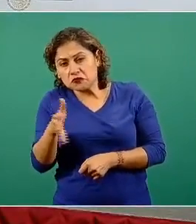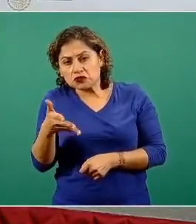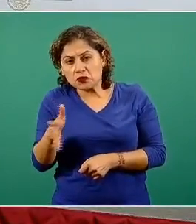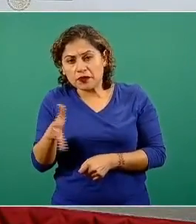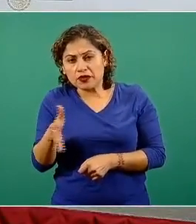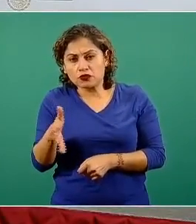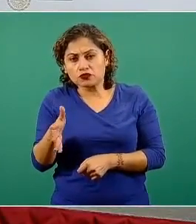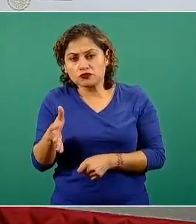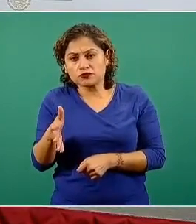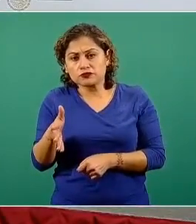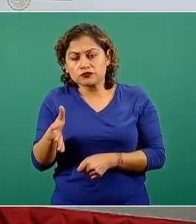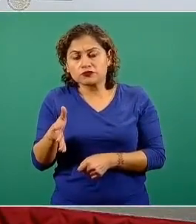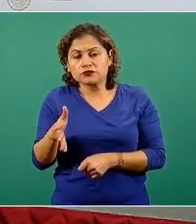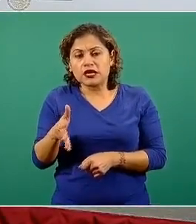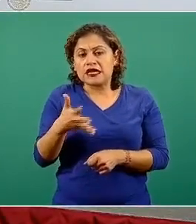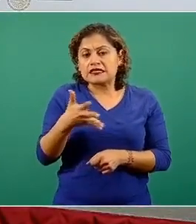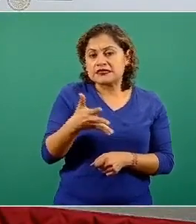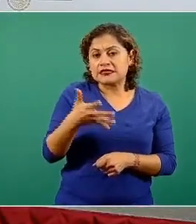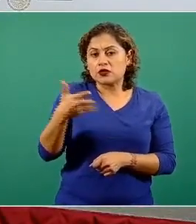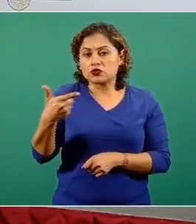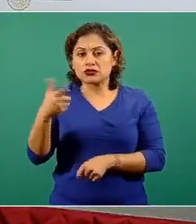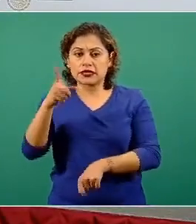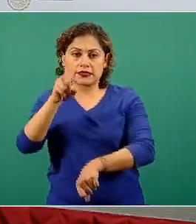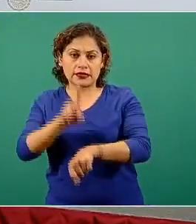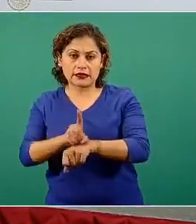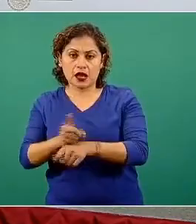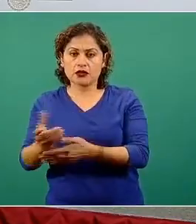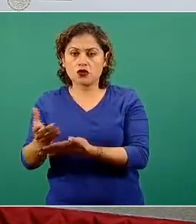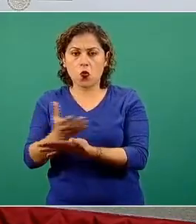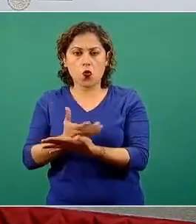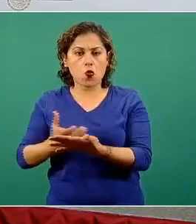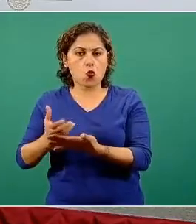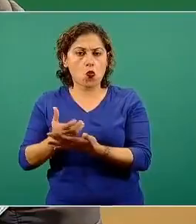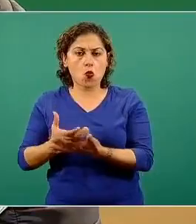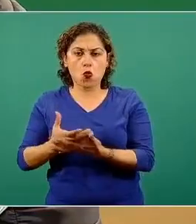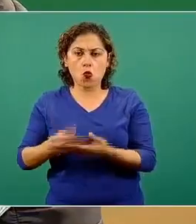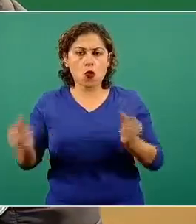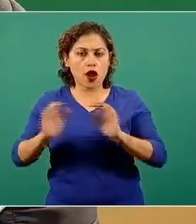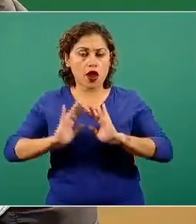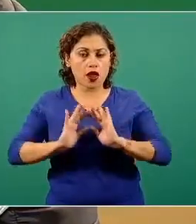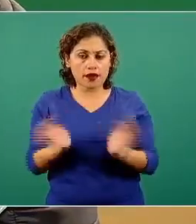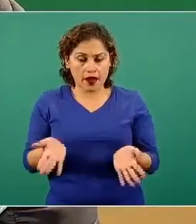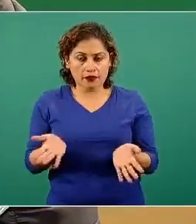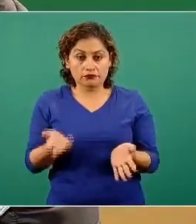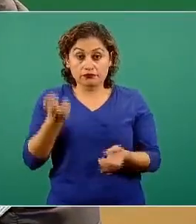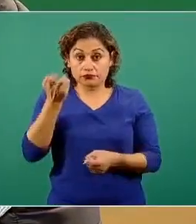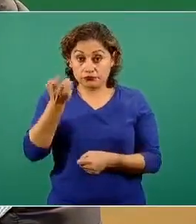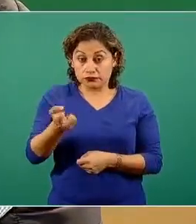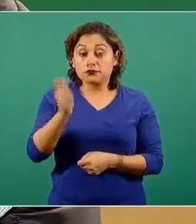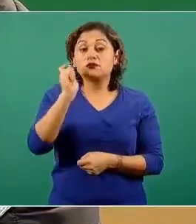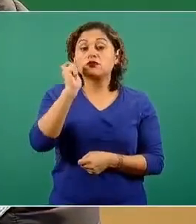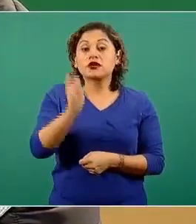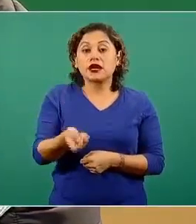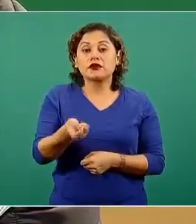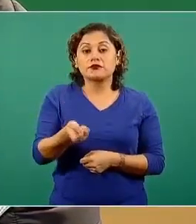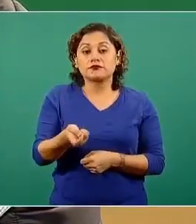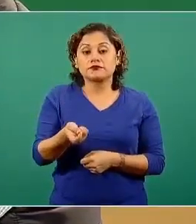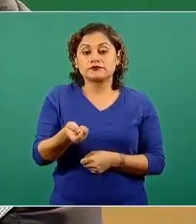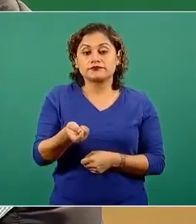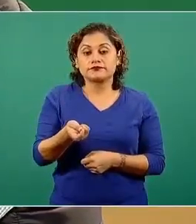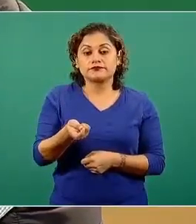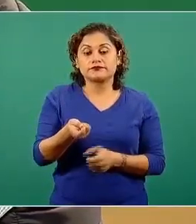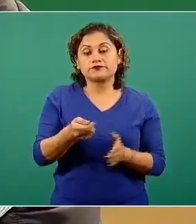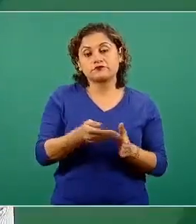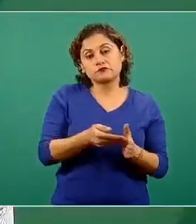los 5 y los 7 días se recupere de este COVID leve, y que esta recuperación sea solamente el